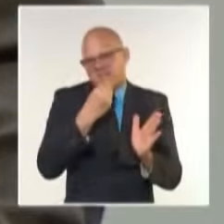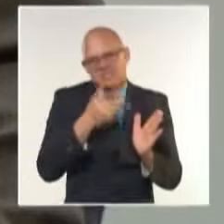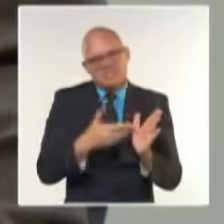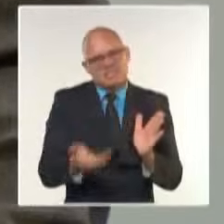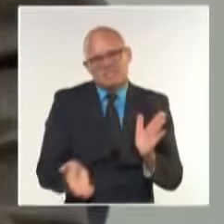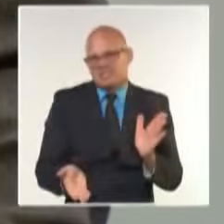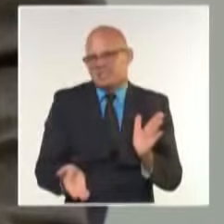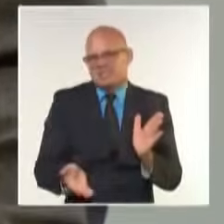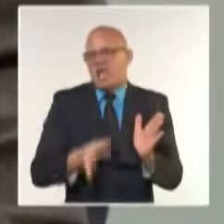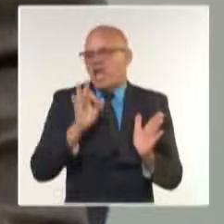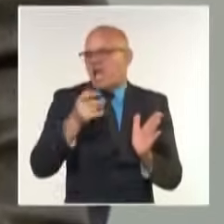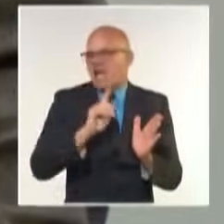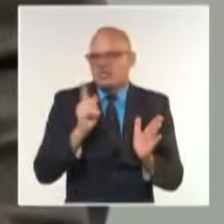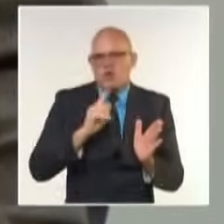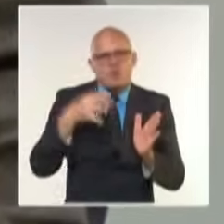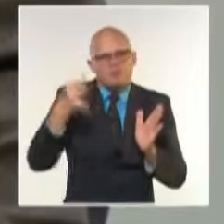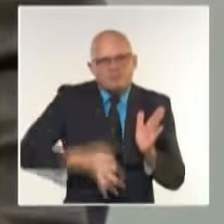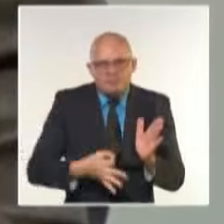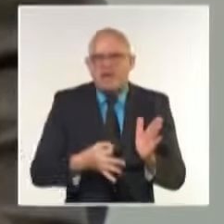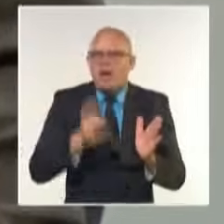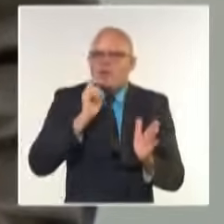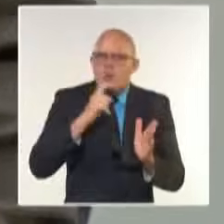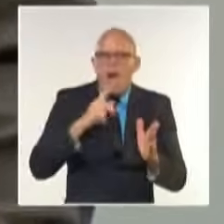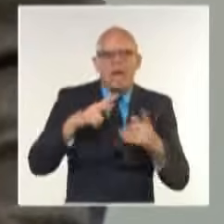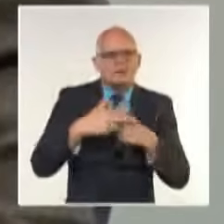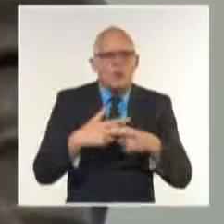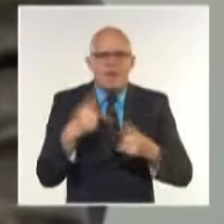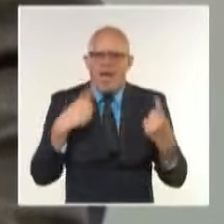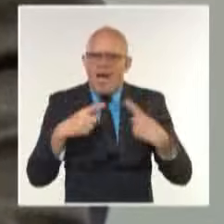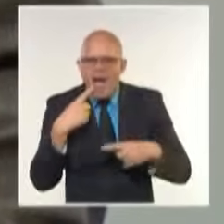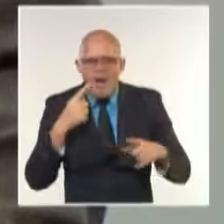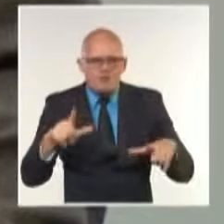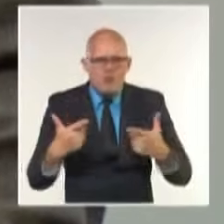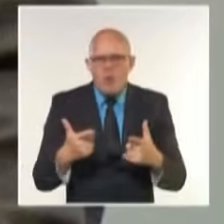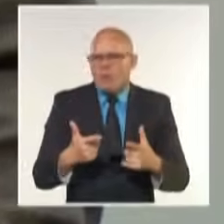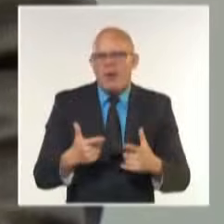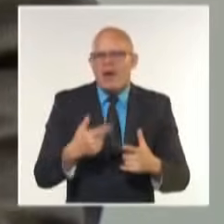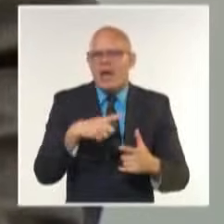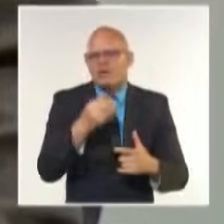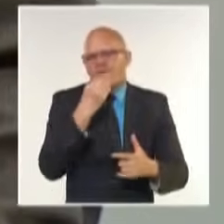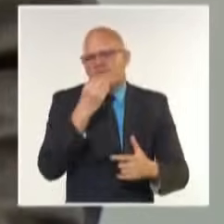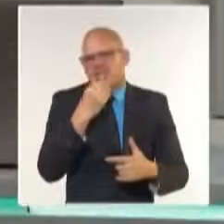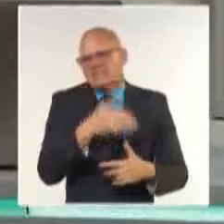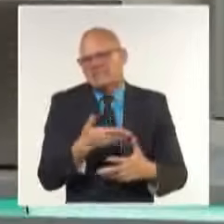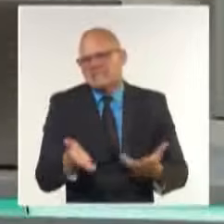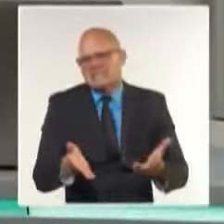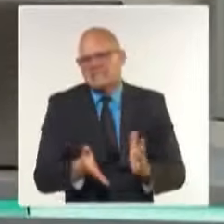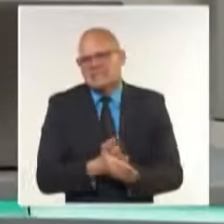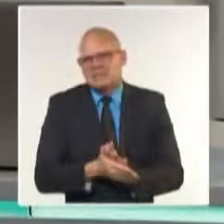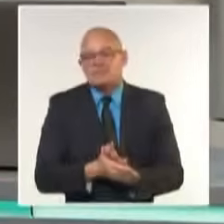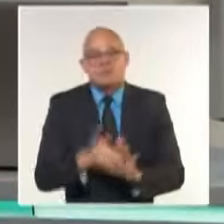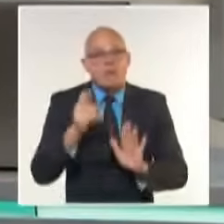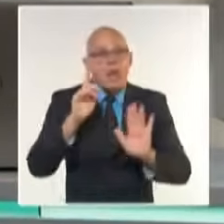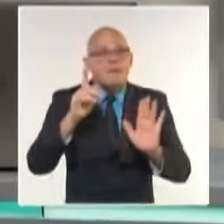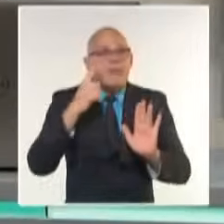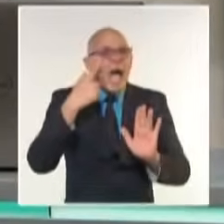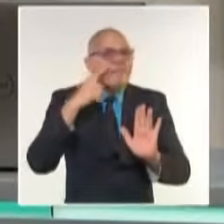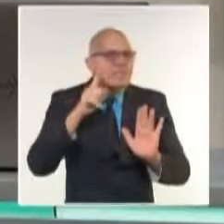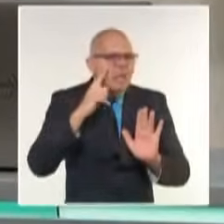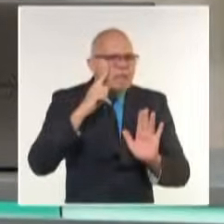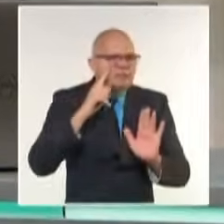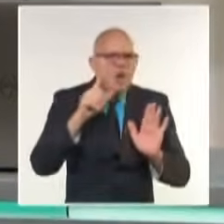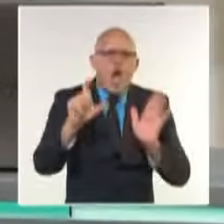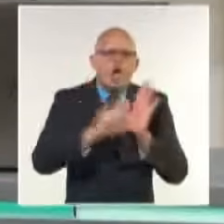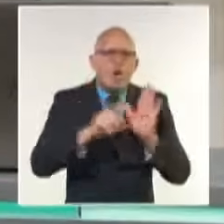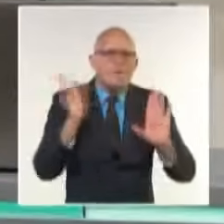y que nunca hubo un interés genuino de cumplir con esa obligación. ¿Pudiera ser este delito? Vamos a ver el delito, este que tengo aquí del Código Penal,